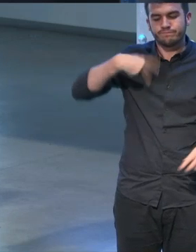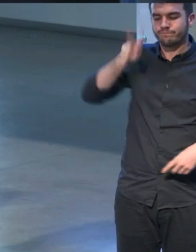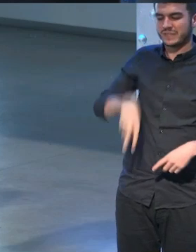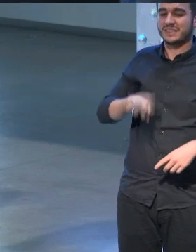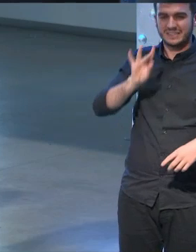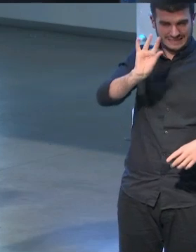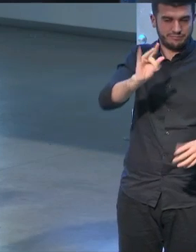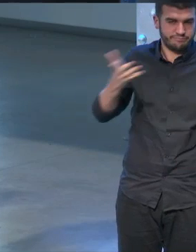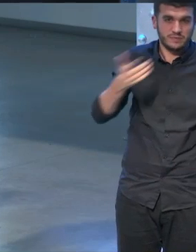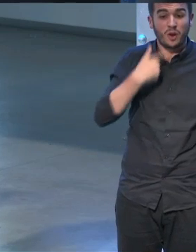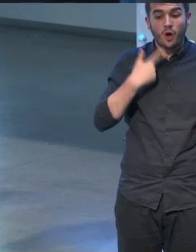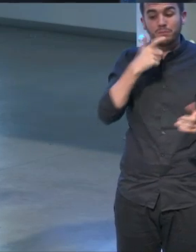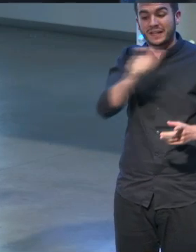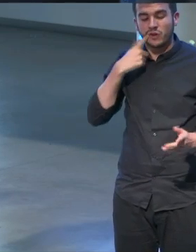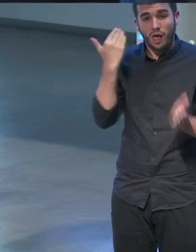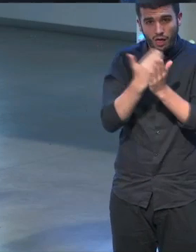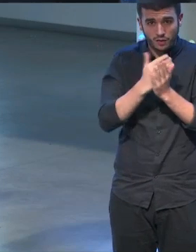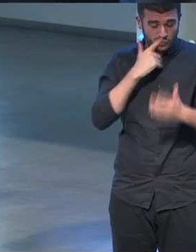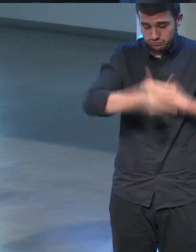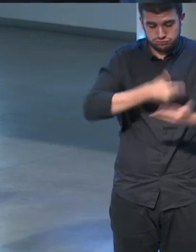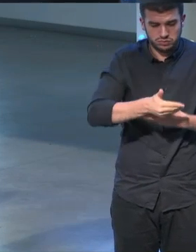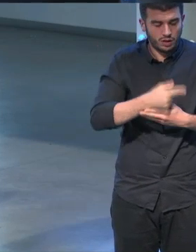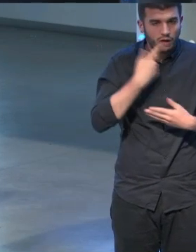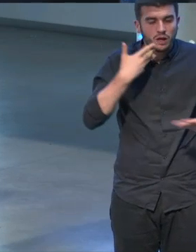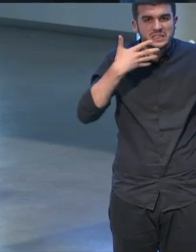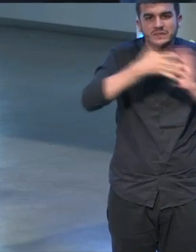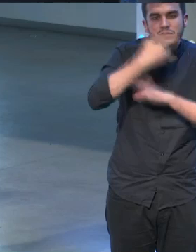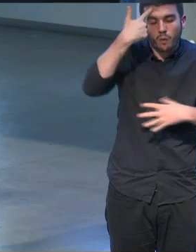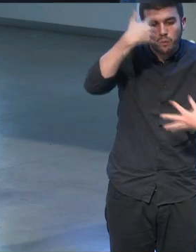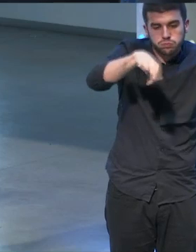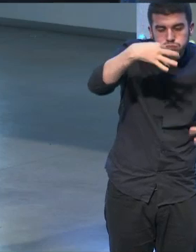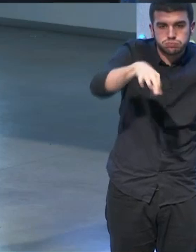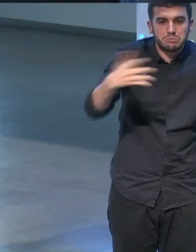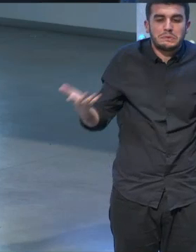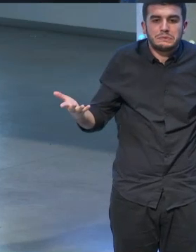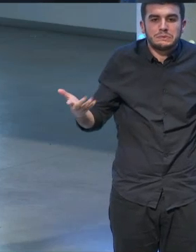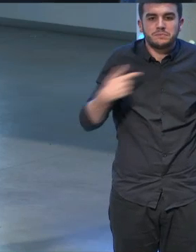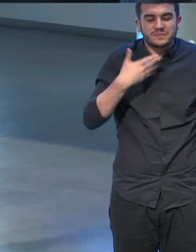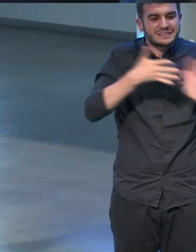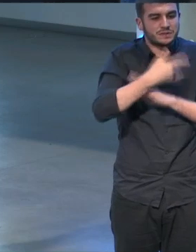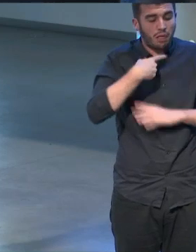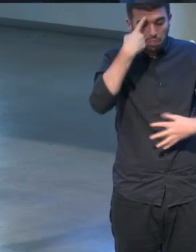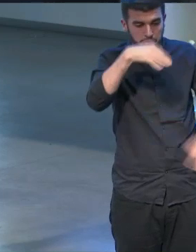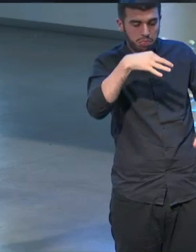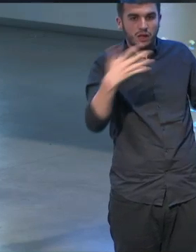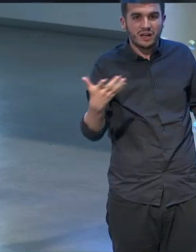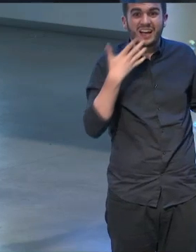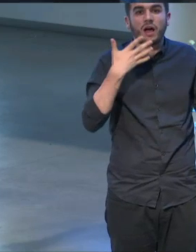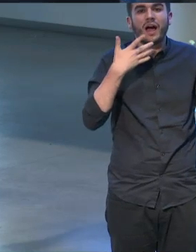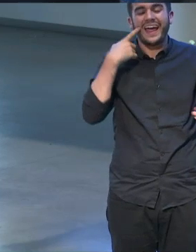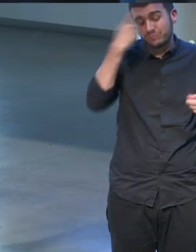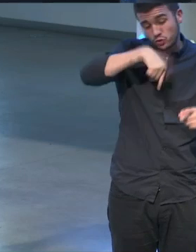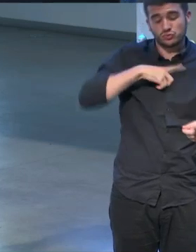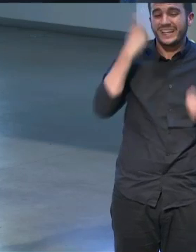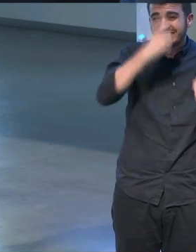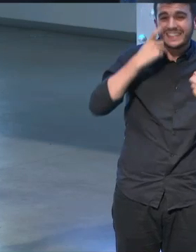estudiando son menos conscientes de estos temas, también por su proceso vital de desarrollo, ¿no? Procuramos que las